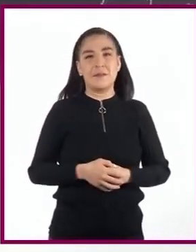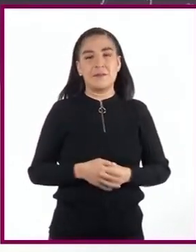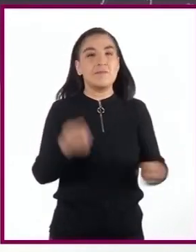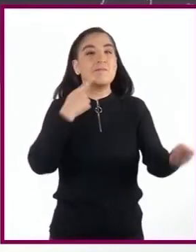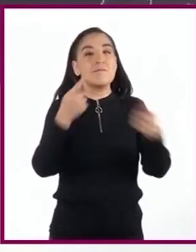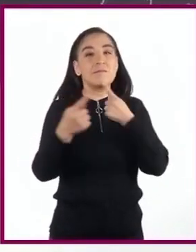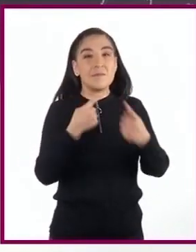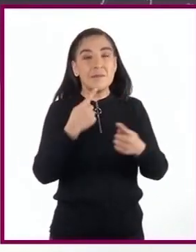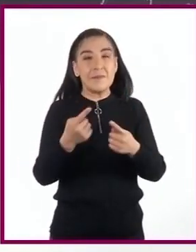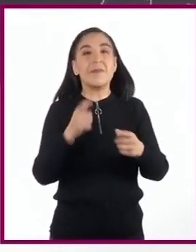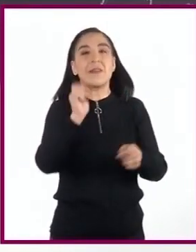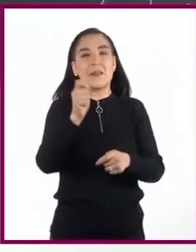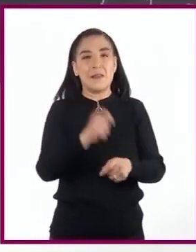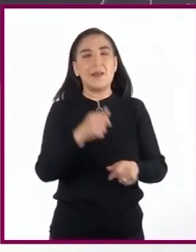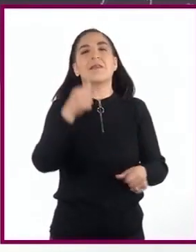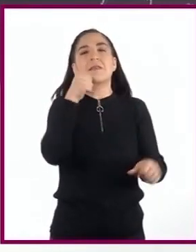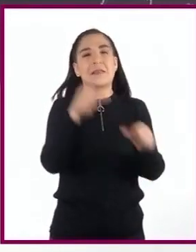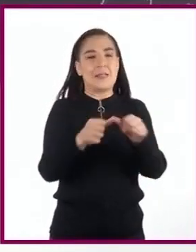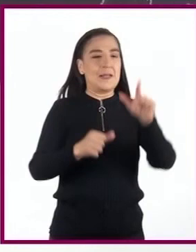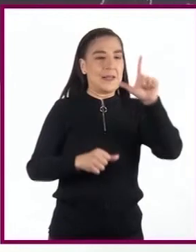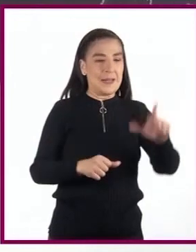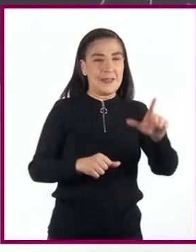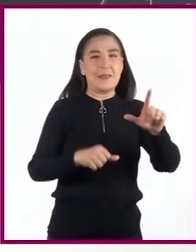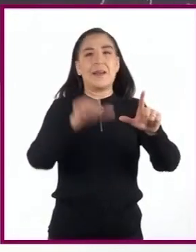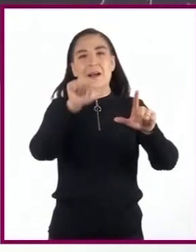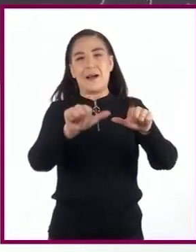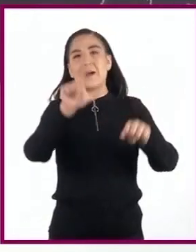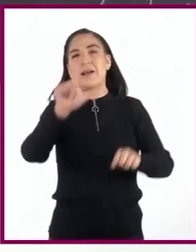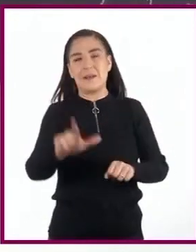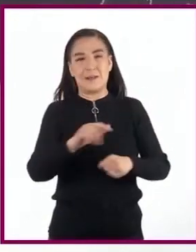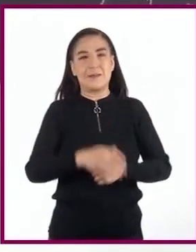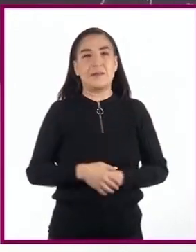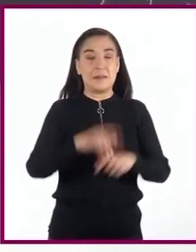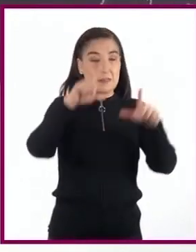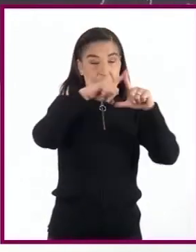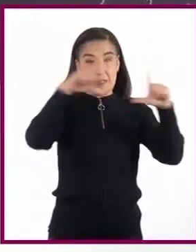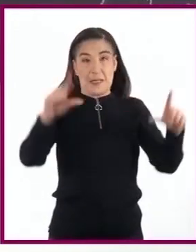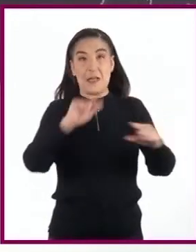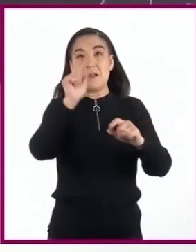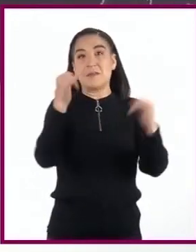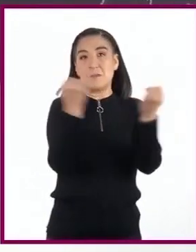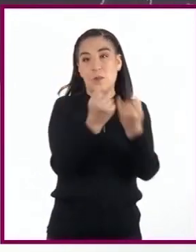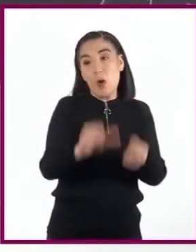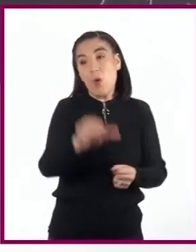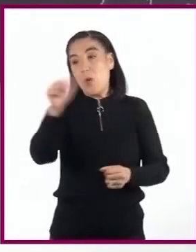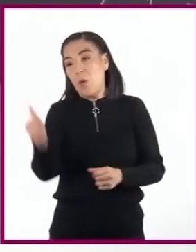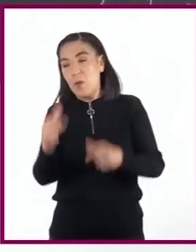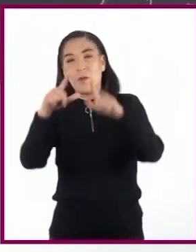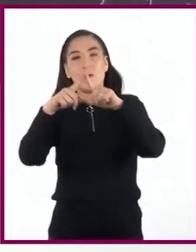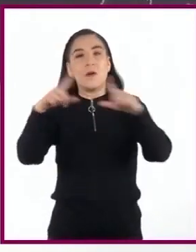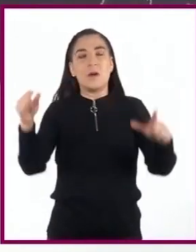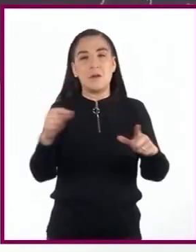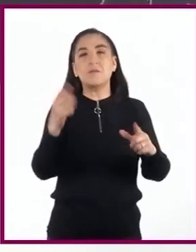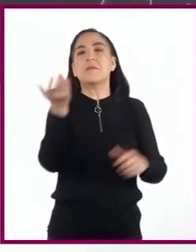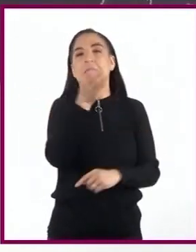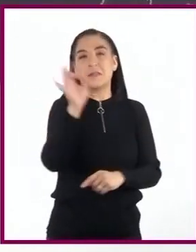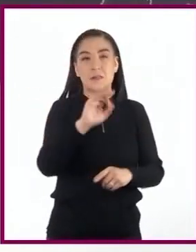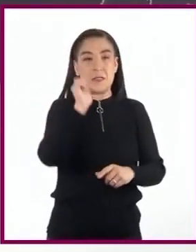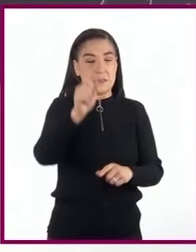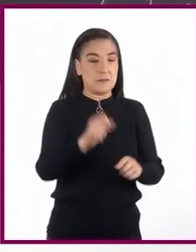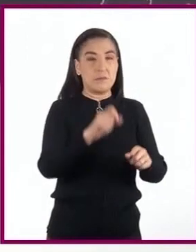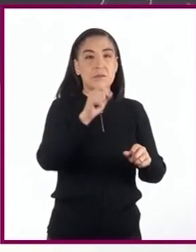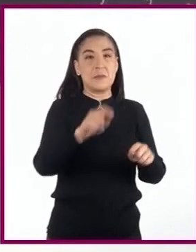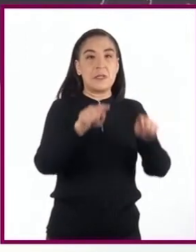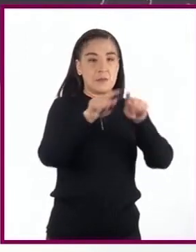Criterio LAL. Un triángulo es congruente a otro si dos lados y el ángulo